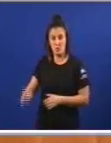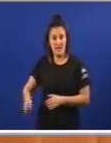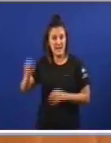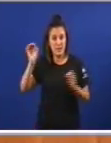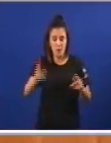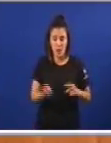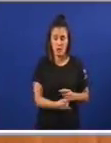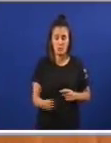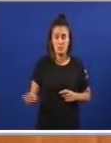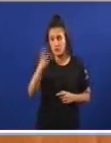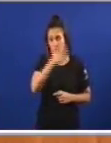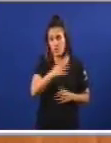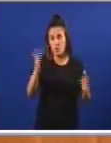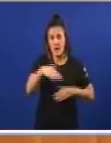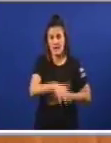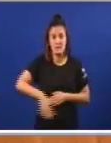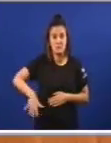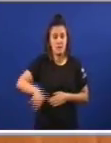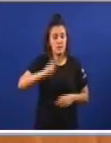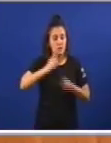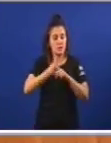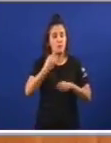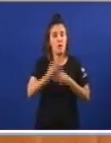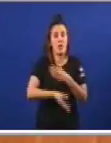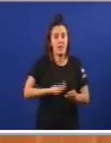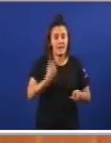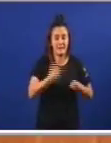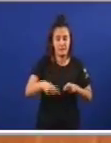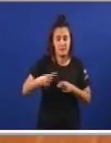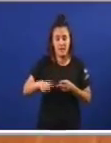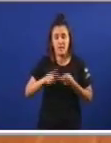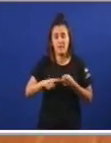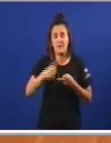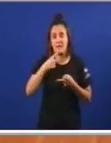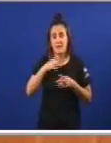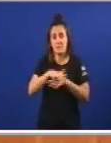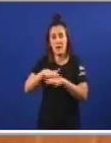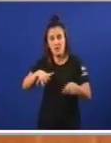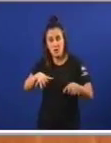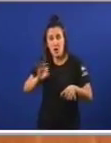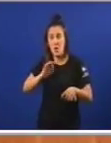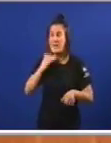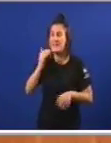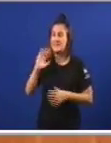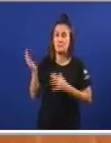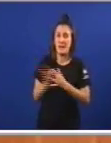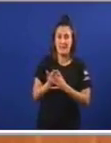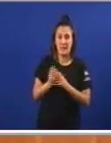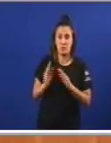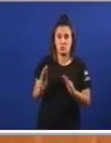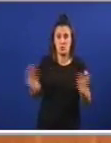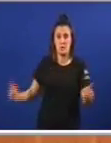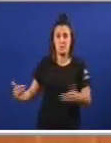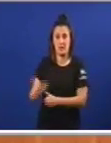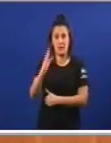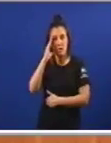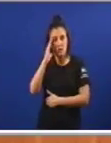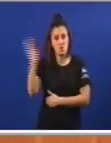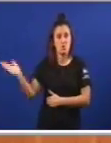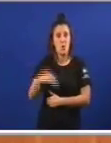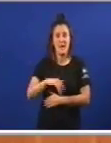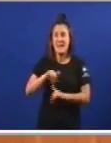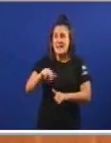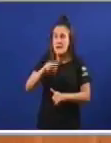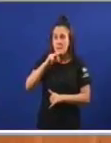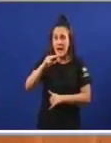carecen de espacio suficiente para actividades comúns dos doentes, que a maior parte, ou polo menos a metade das habitacións non teñen nin tan siquera baño